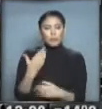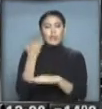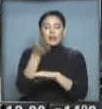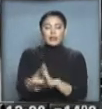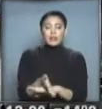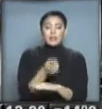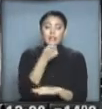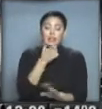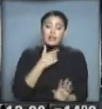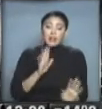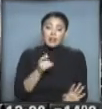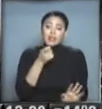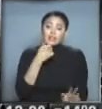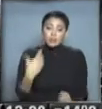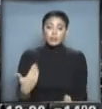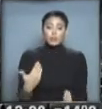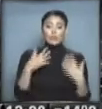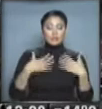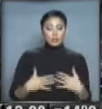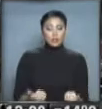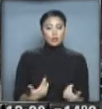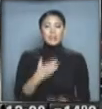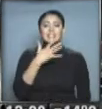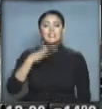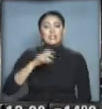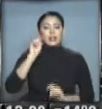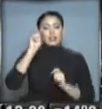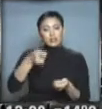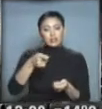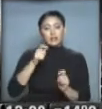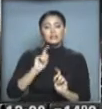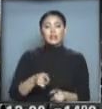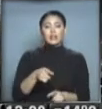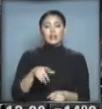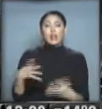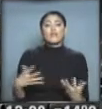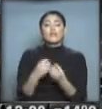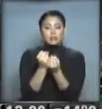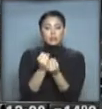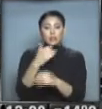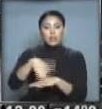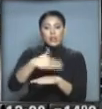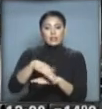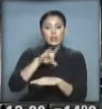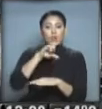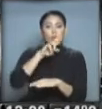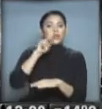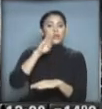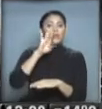concurrir, si quisieran y si estuvieran en condiciones, para donar sangre y también plaquetas. Fundaleu queda en la calle